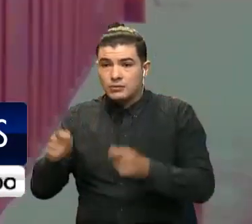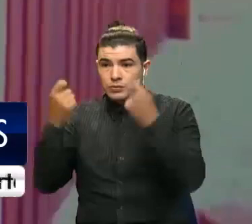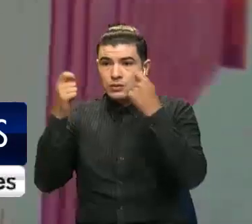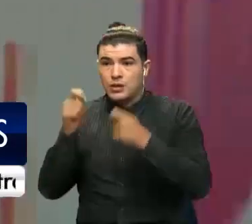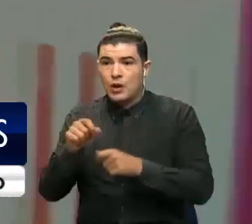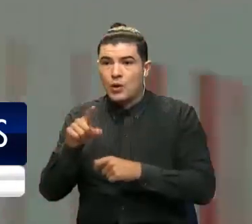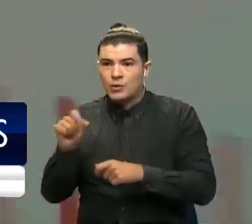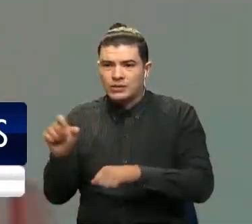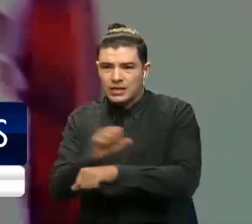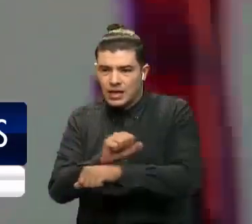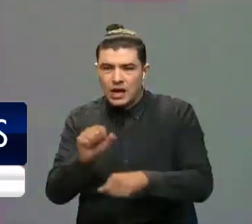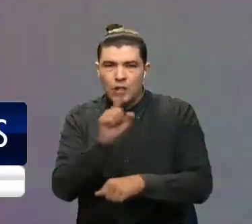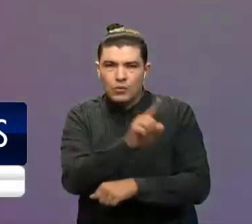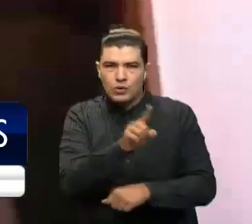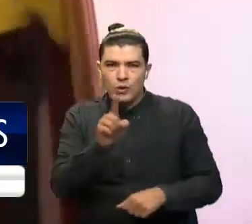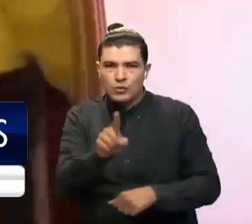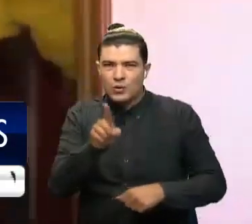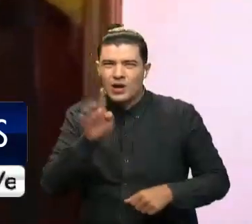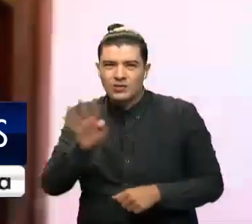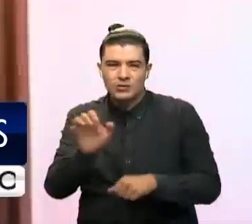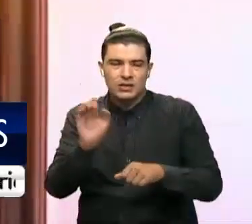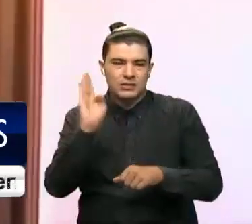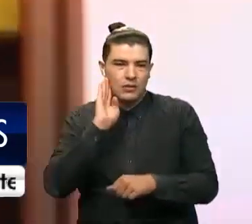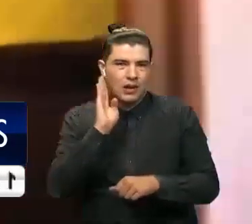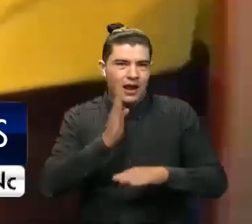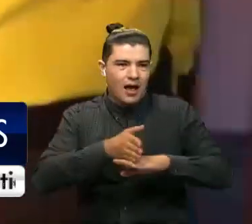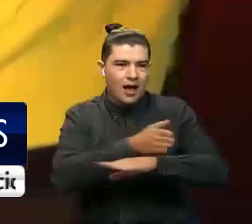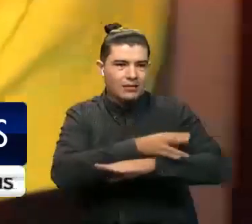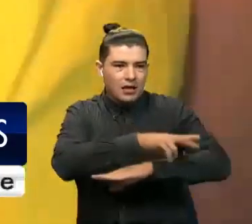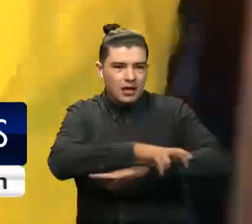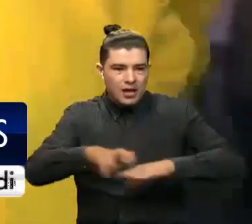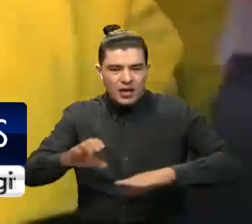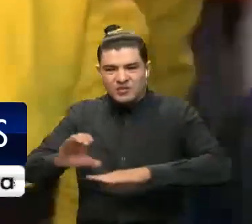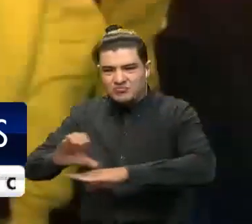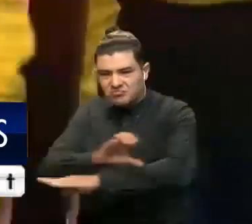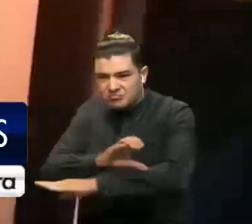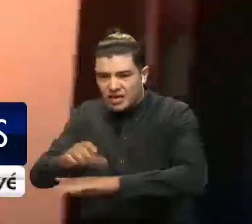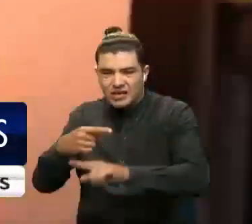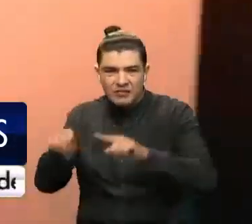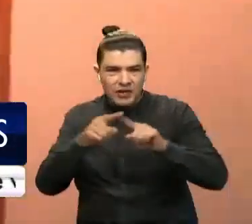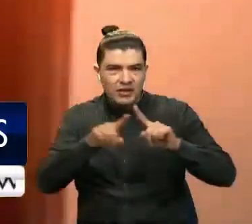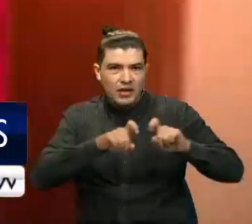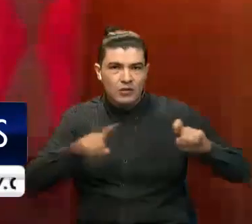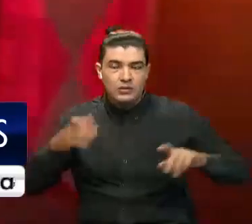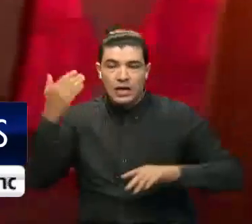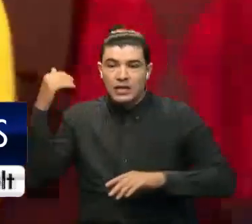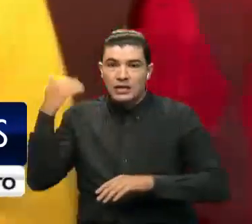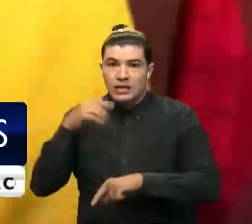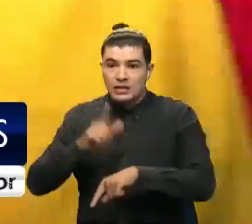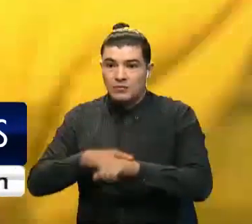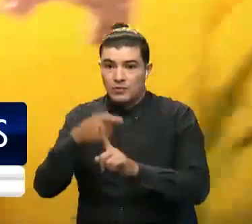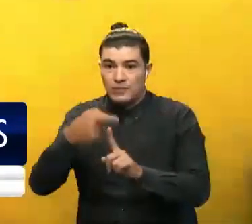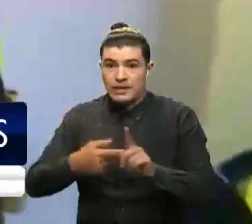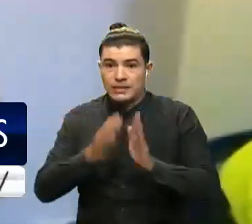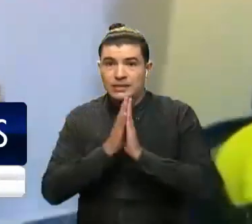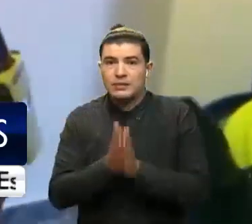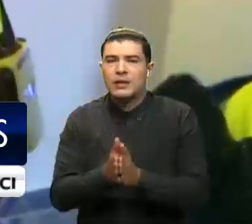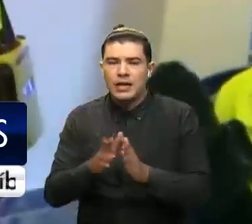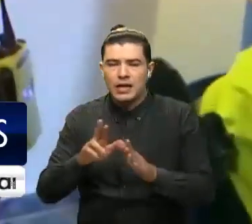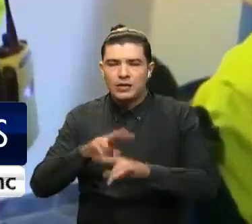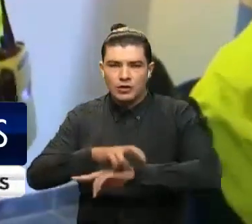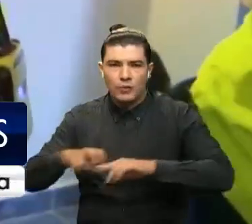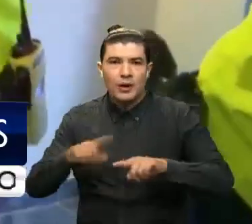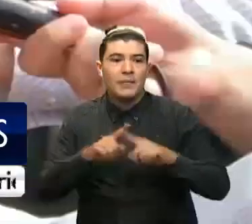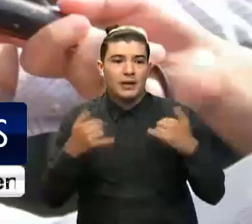114 celulares robados computadores y otros elementos que habían sido hurtados durante esta temporada se logra